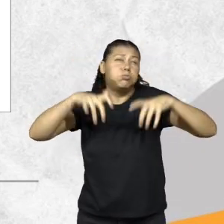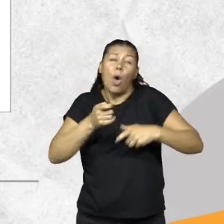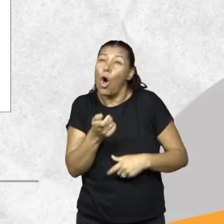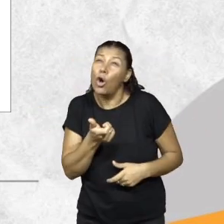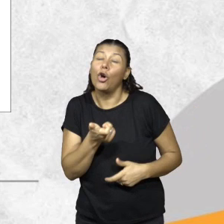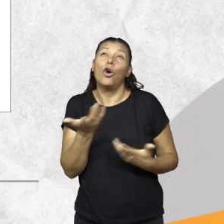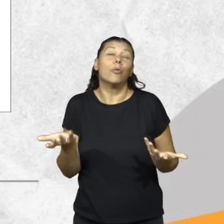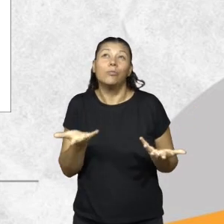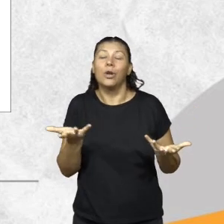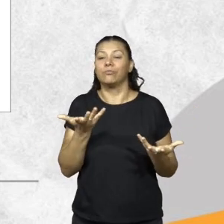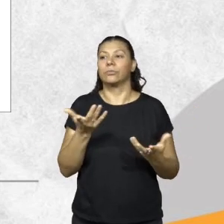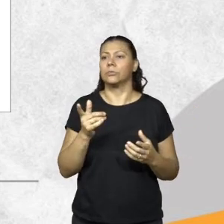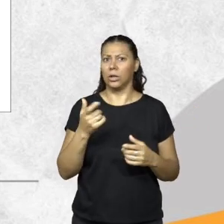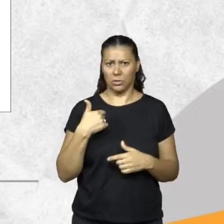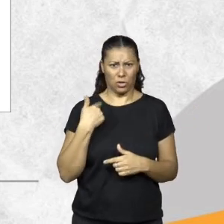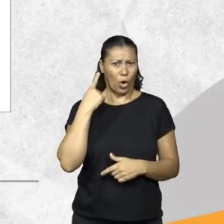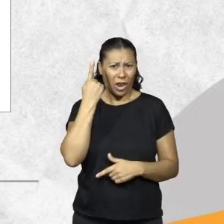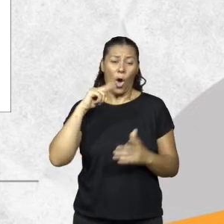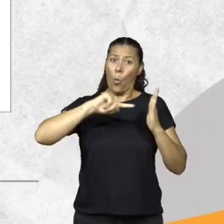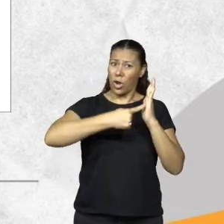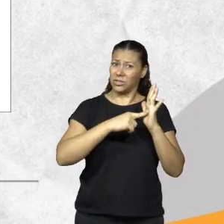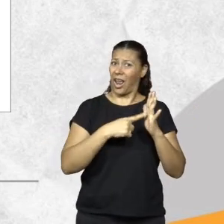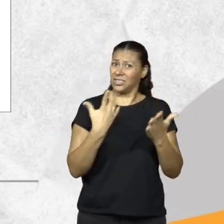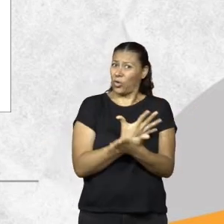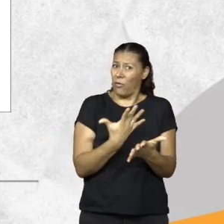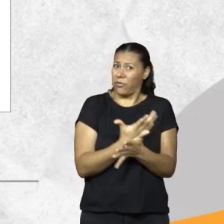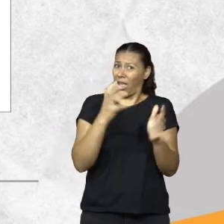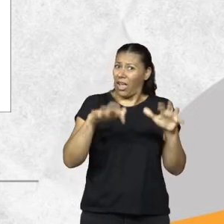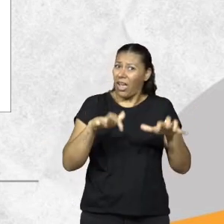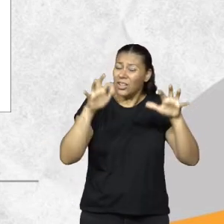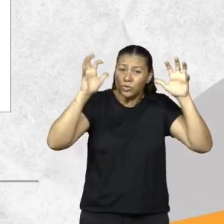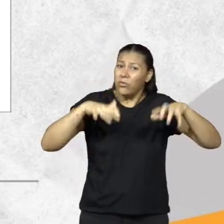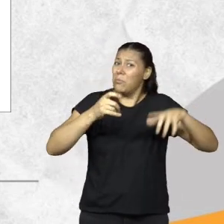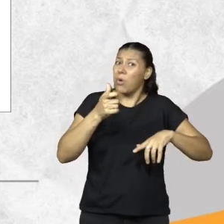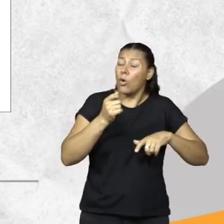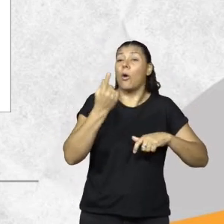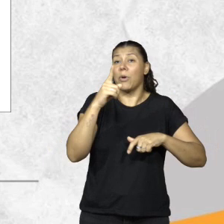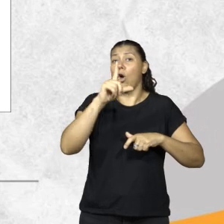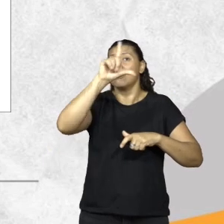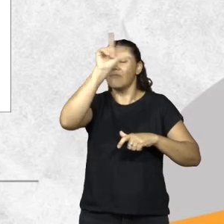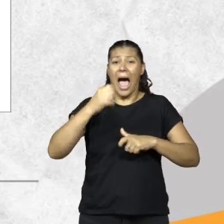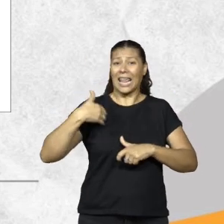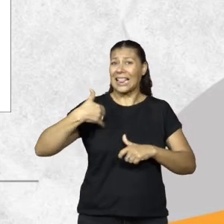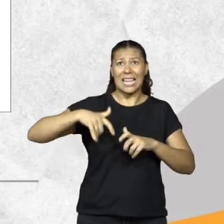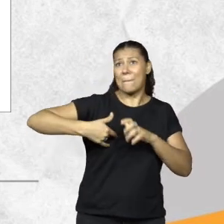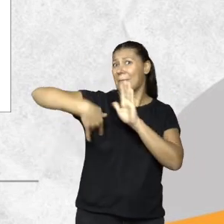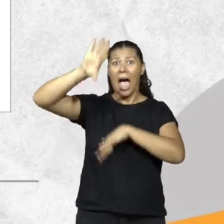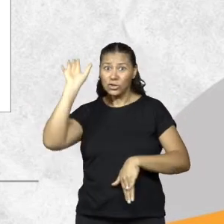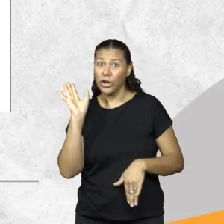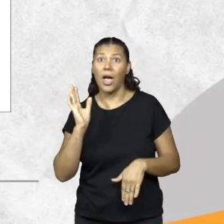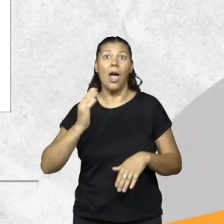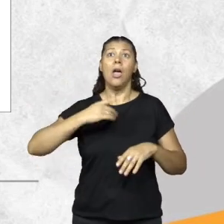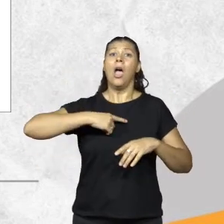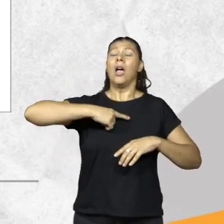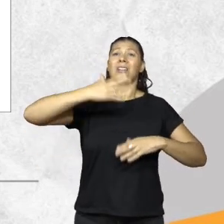provincia de Buenos Aires y creo que gran parte de la Argentina también lo vivió. Mucho calor, pocas lluvias,